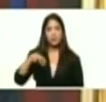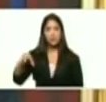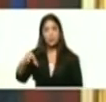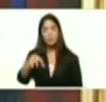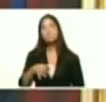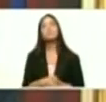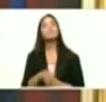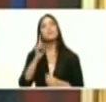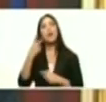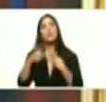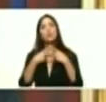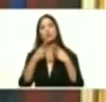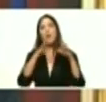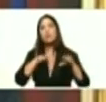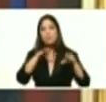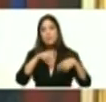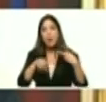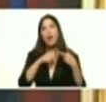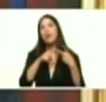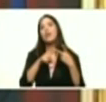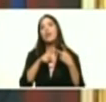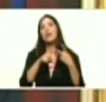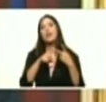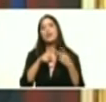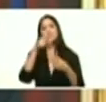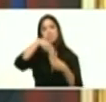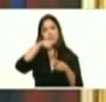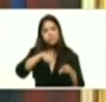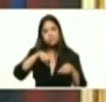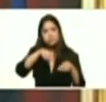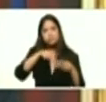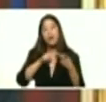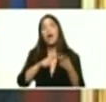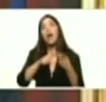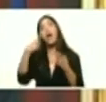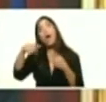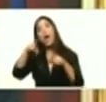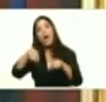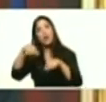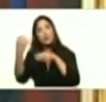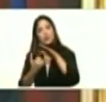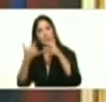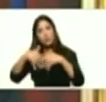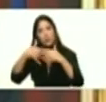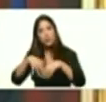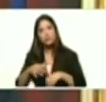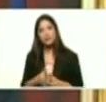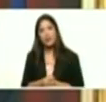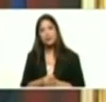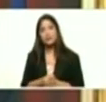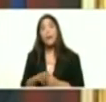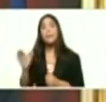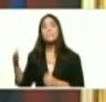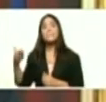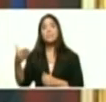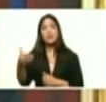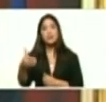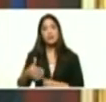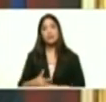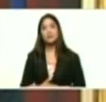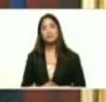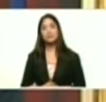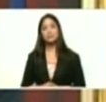la mesa de producción animal, la mesa de producción vegetal, la mesa de agroindustria, la mesa de pesca y agricultura,